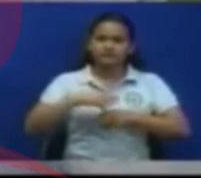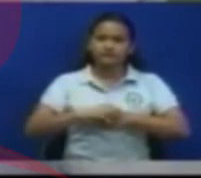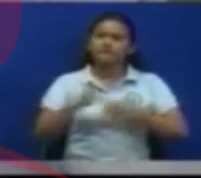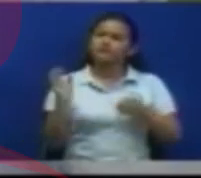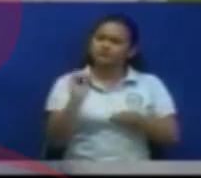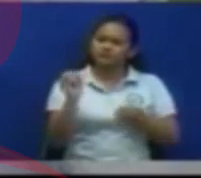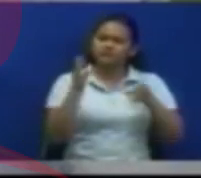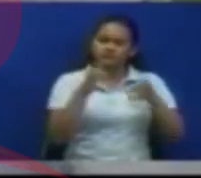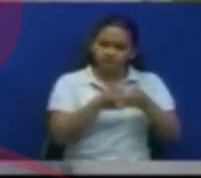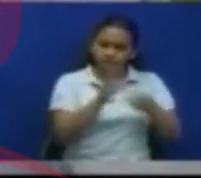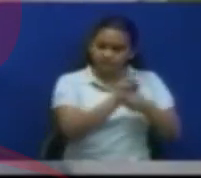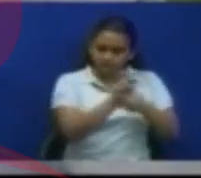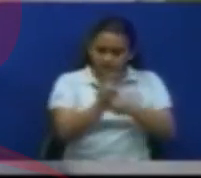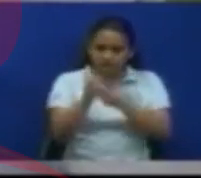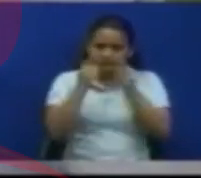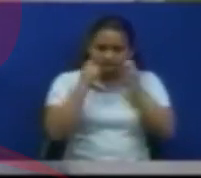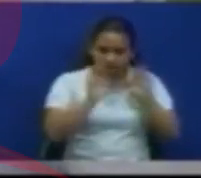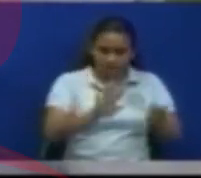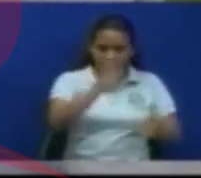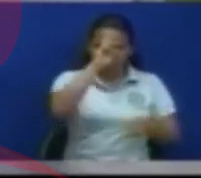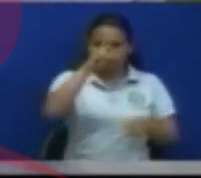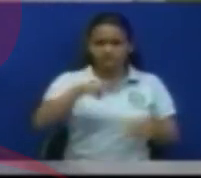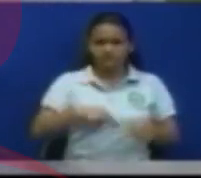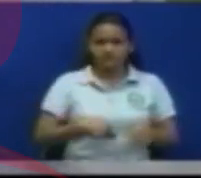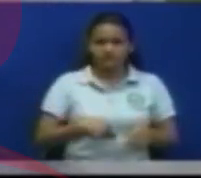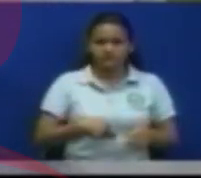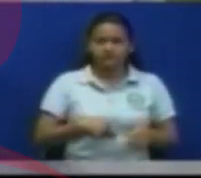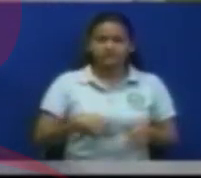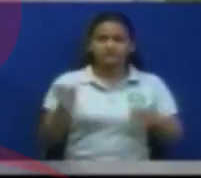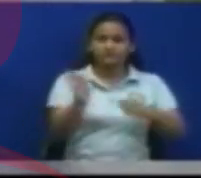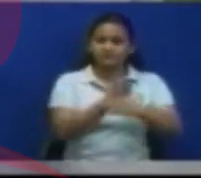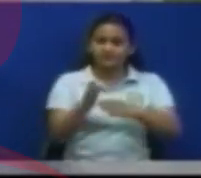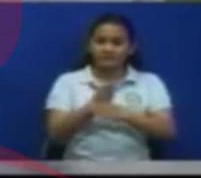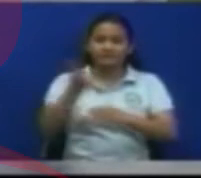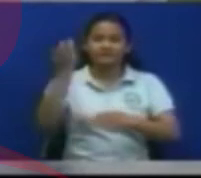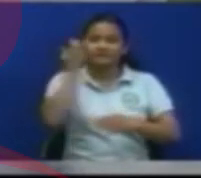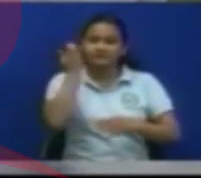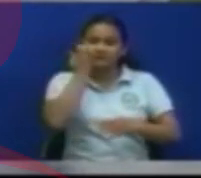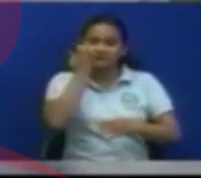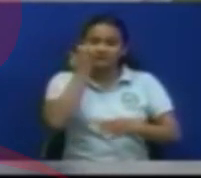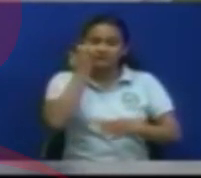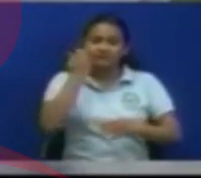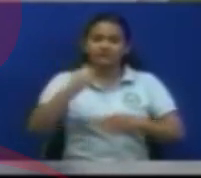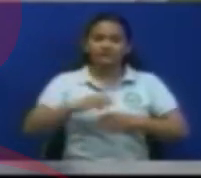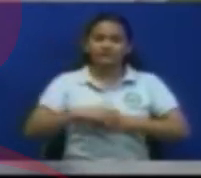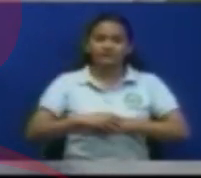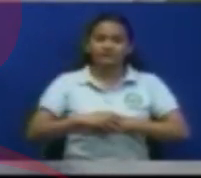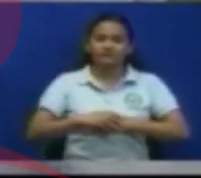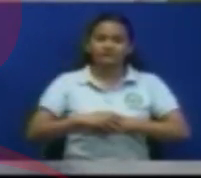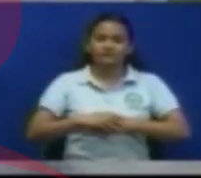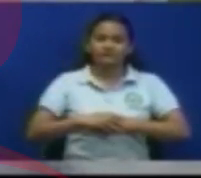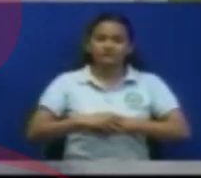seguimiento responsable y cuidadoso tienen varias comorbilidades, siendo las más